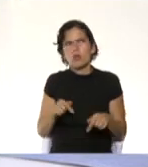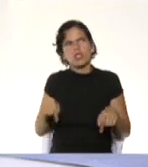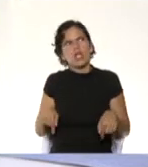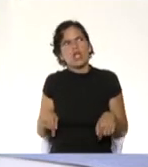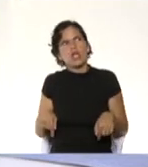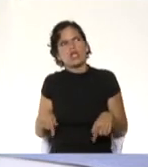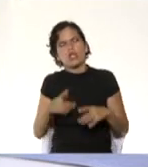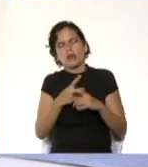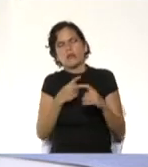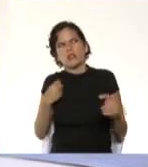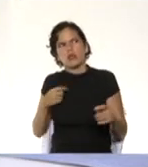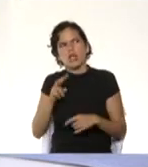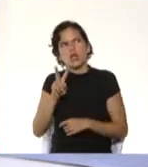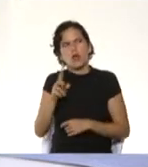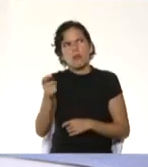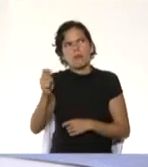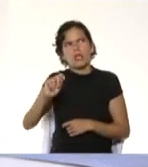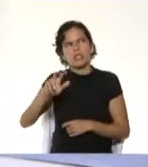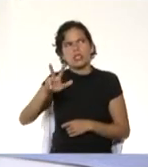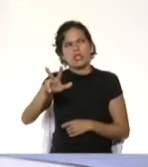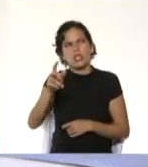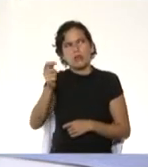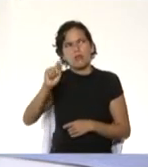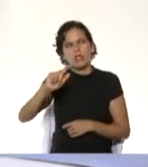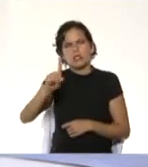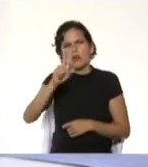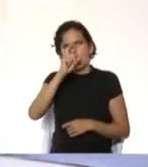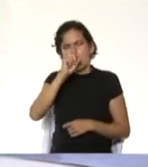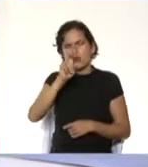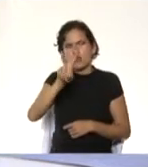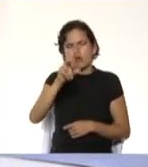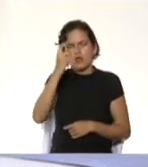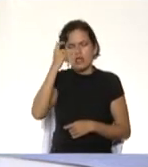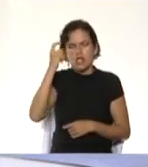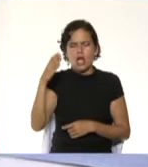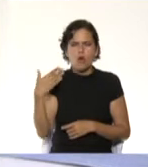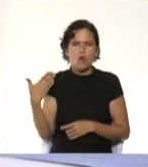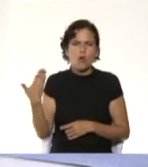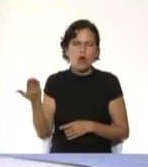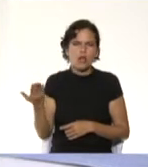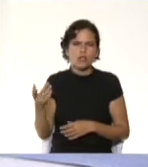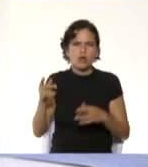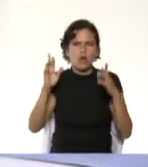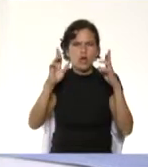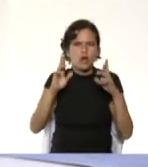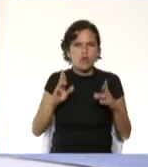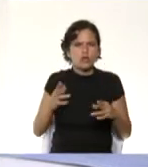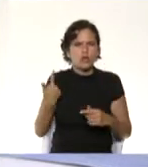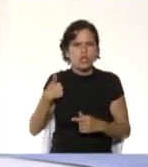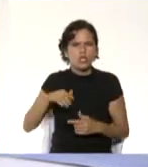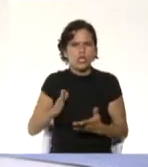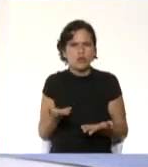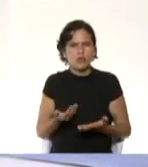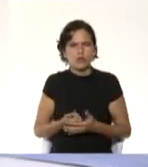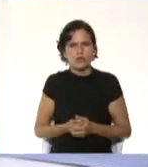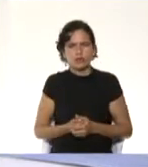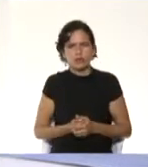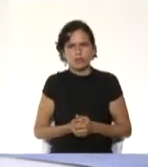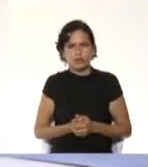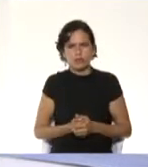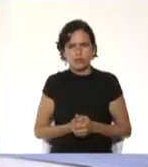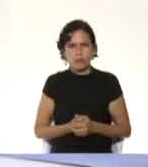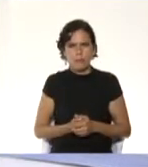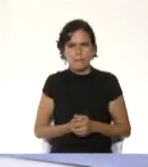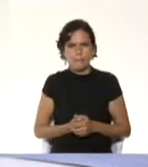nosotros decimos, bueno, ¿cuánto tiempo me voy a quedar en el estado Amazonas? 2 meses, 3 meses, 1 año, 2 días. ¿Cuáles son los recursos que